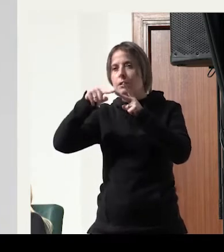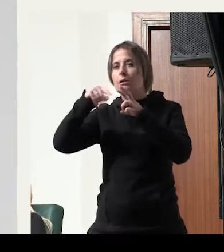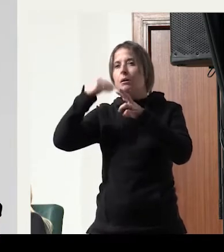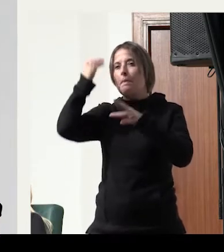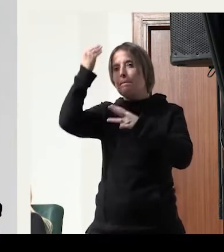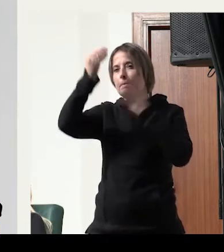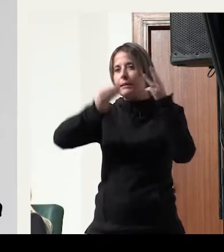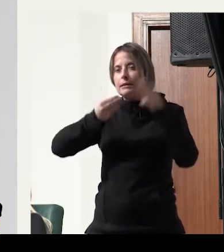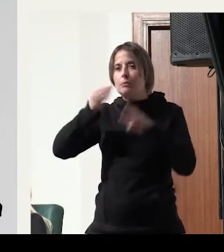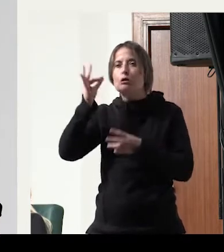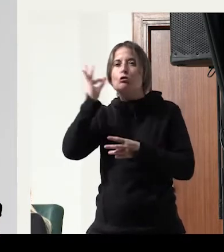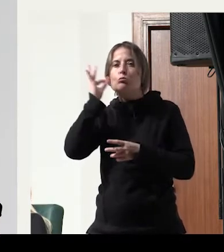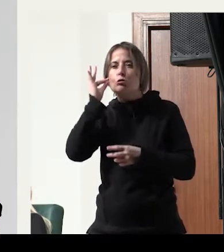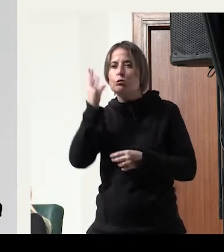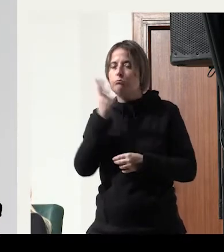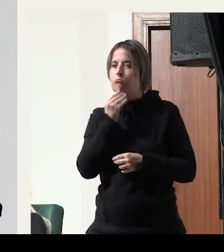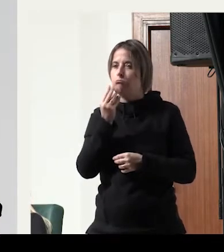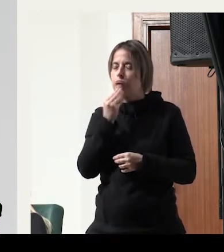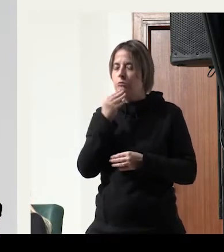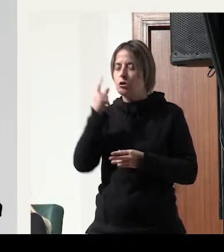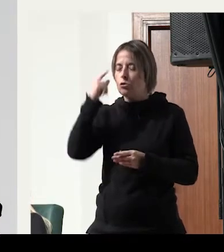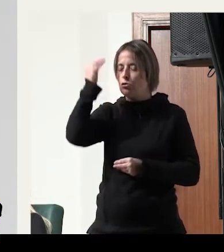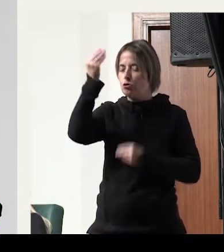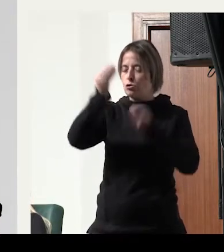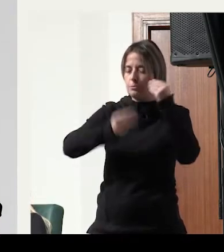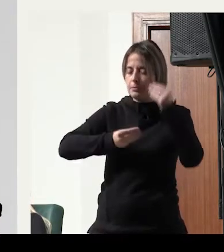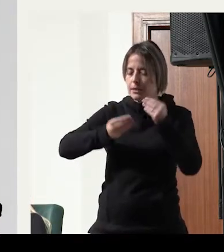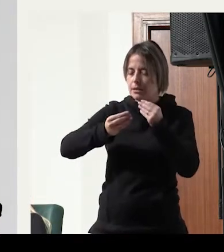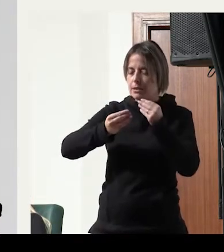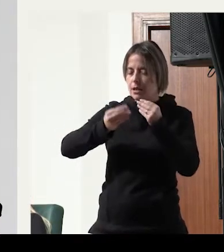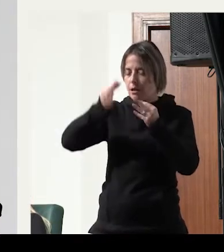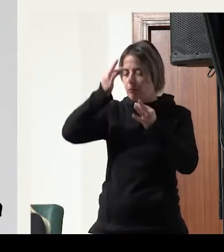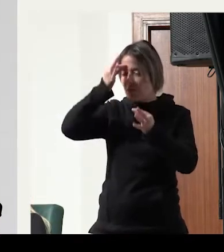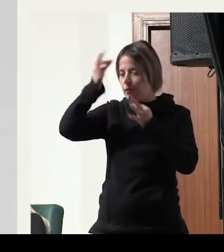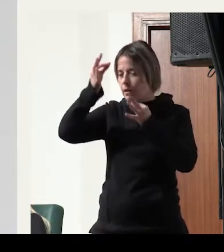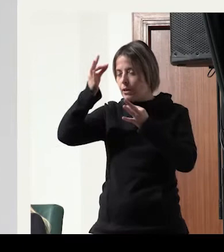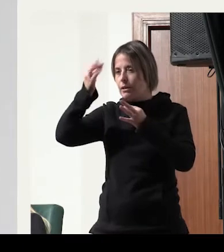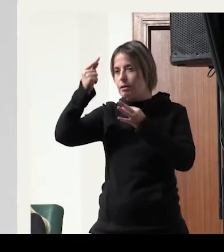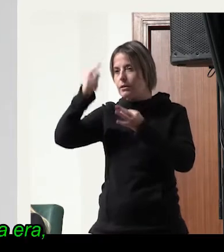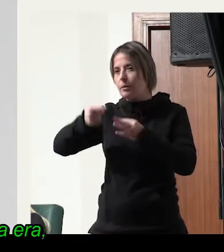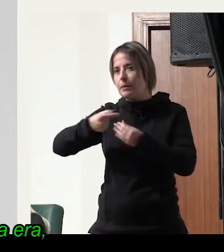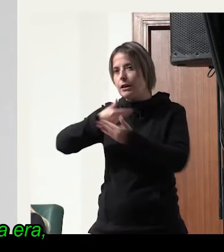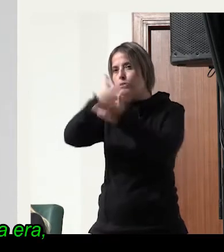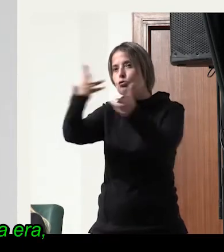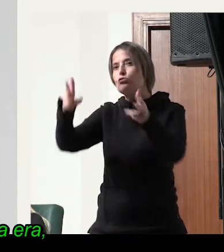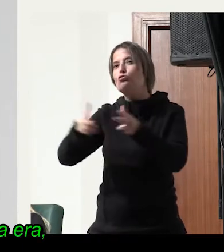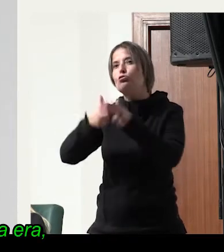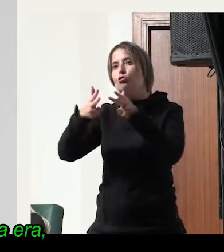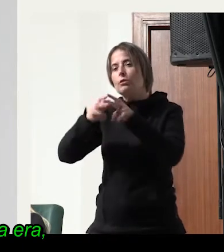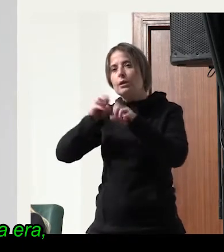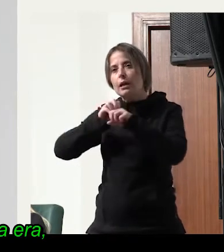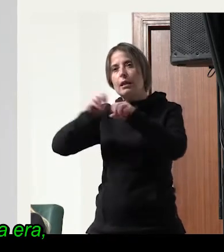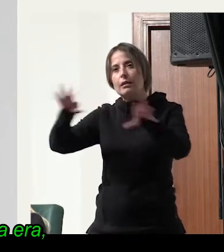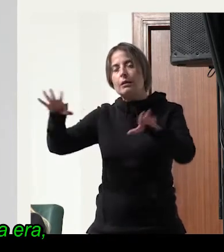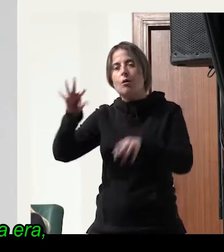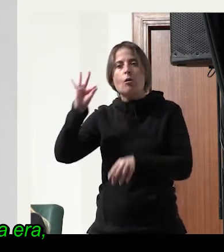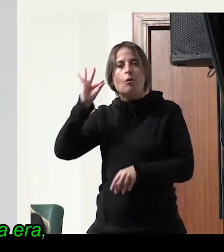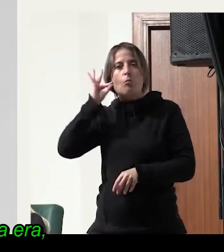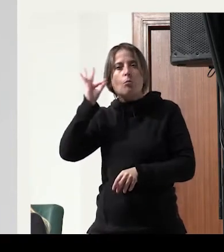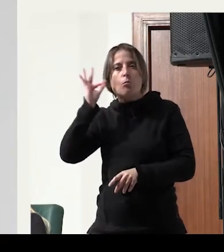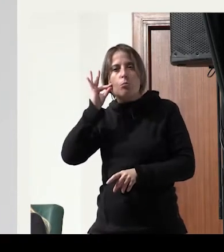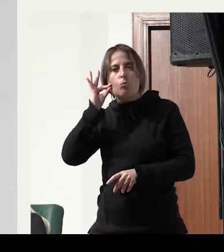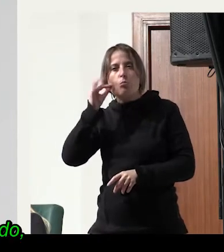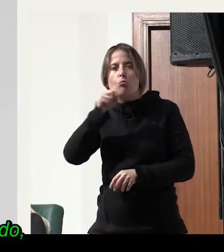edad, los medita, los desmenuza y los proyecta en sociedad. La mujer vieja anuncia una nueva